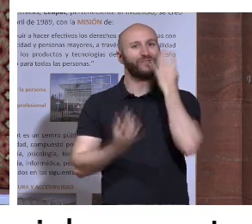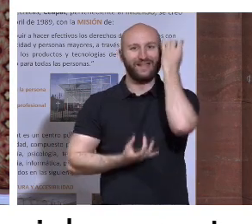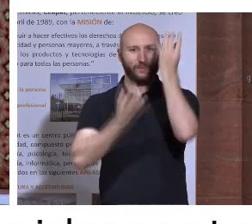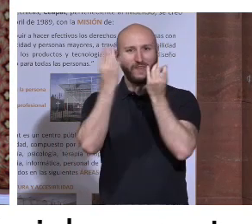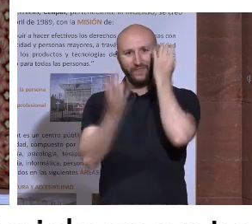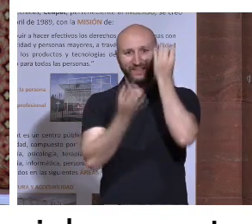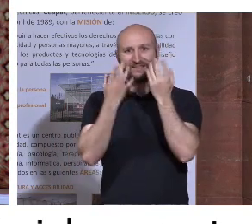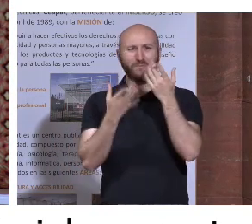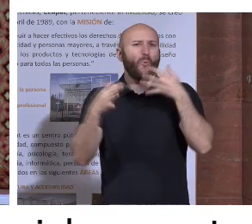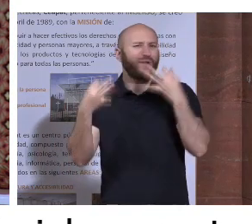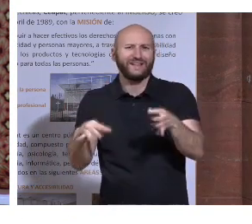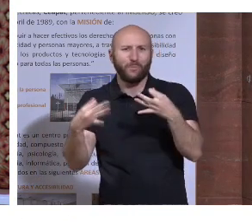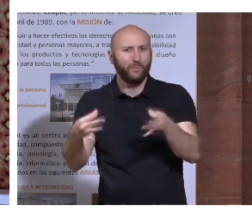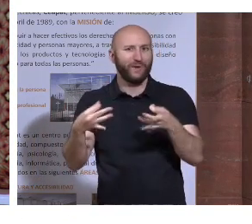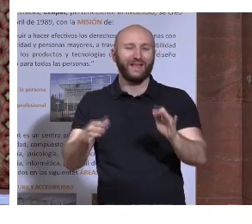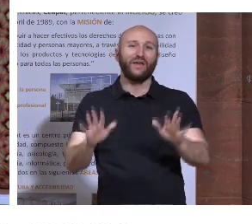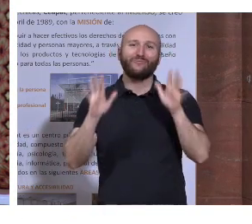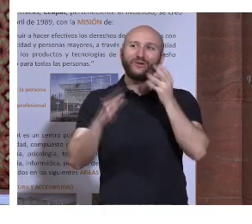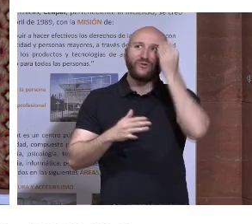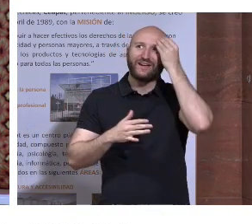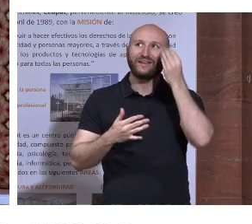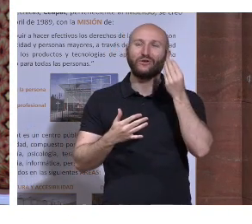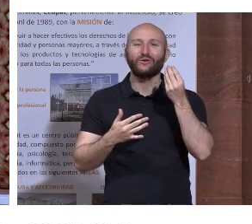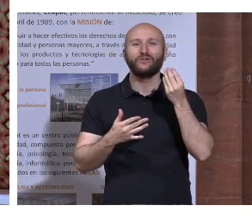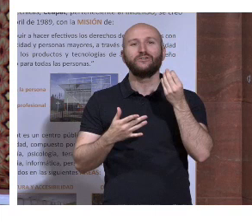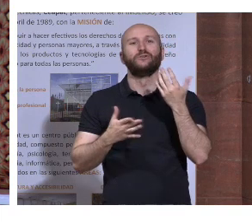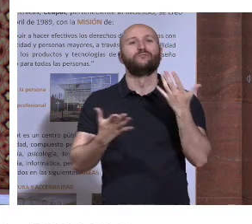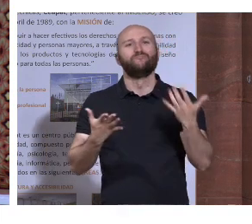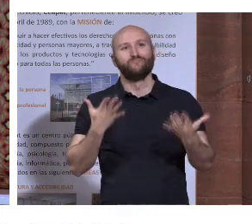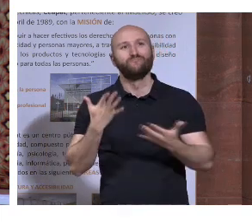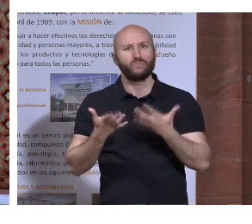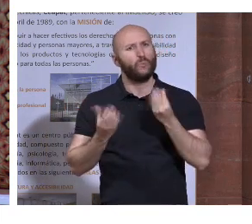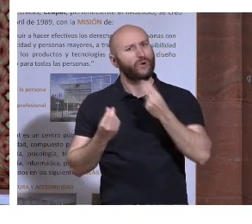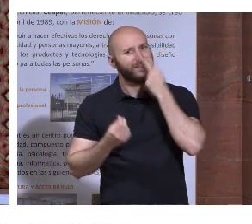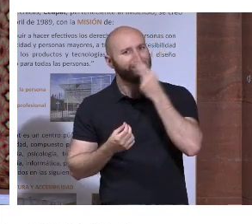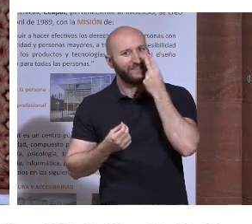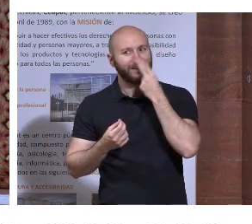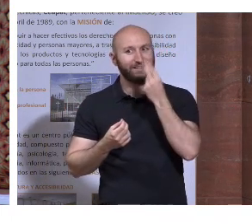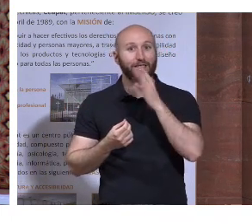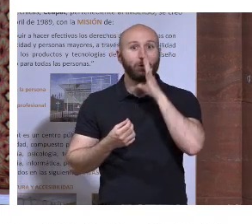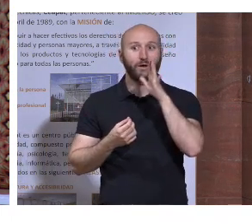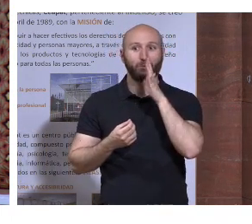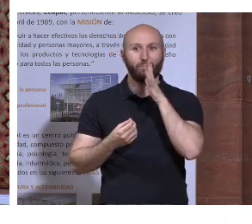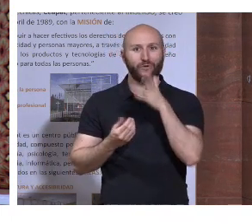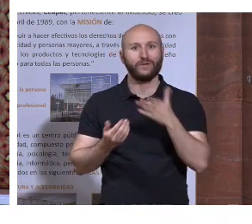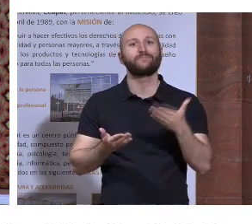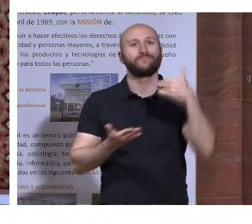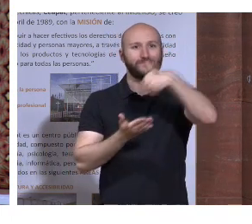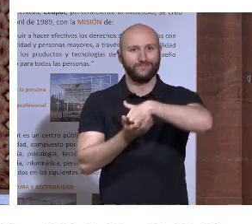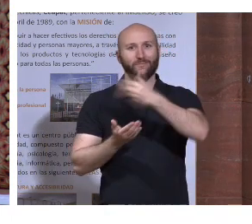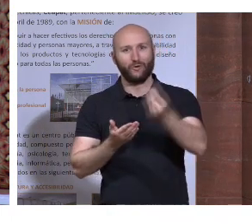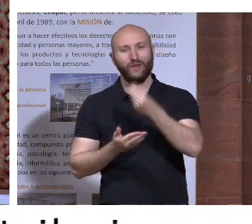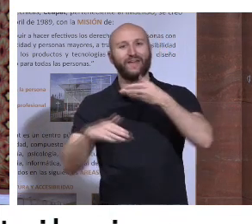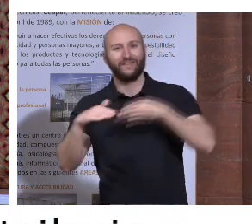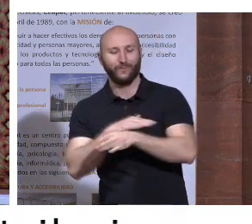muy simples, muy sencillas, pero creo que son interesantes porque pueden contribuir a mejorar tanto la accesibilidad como la